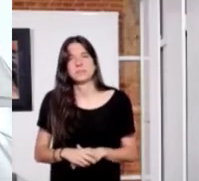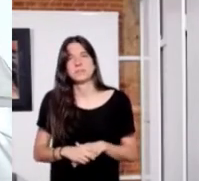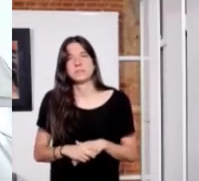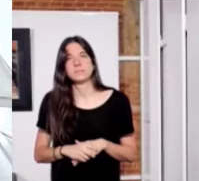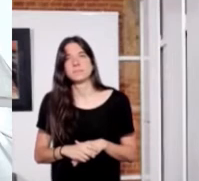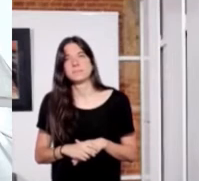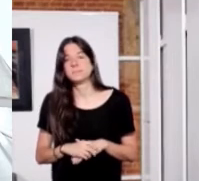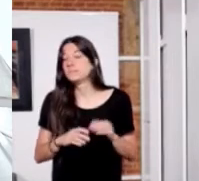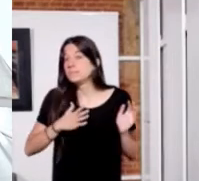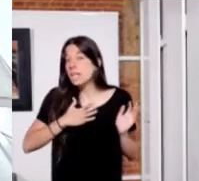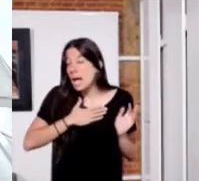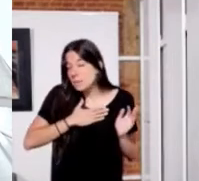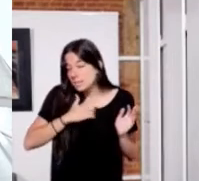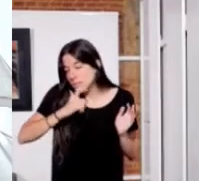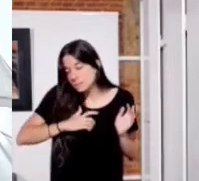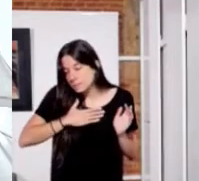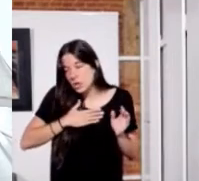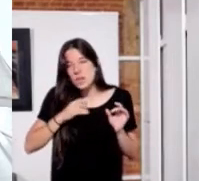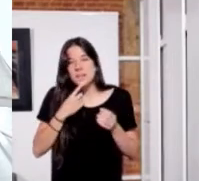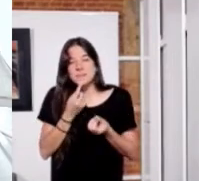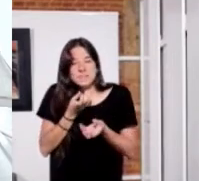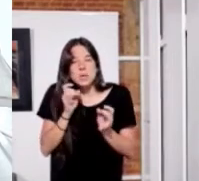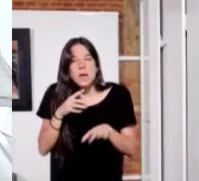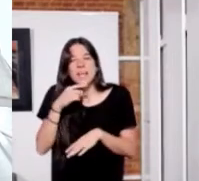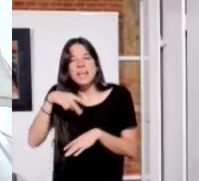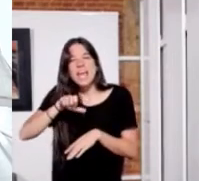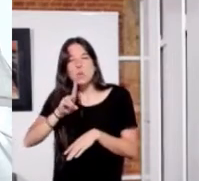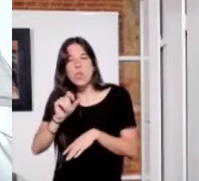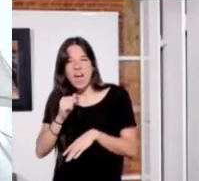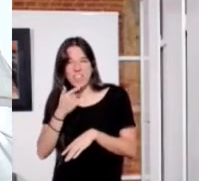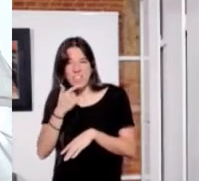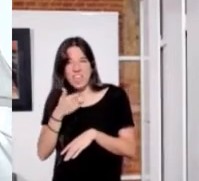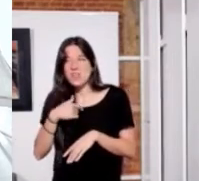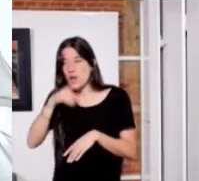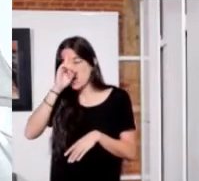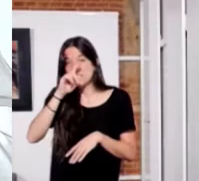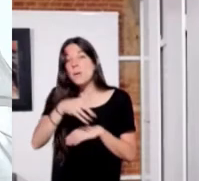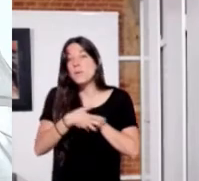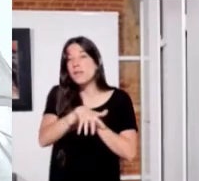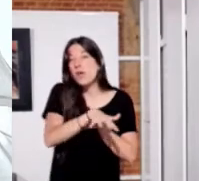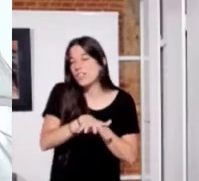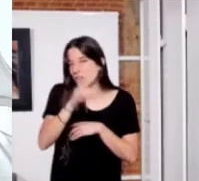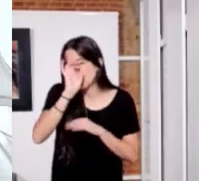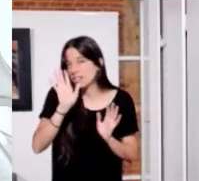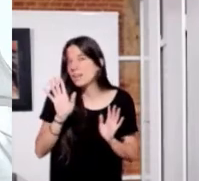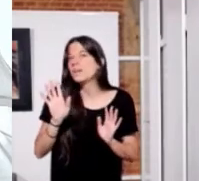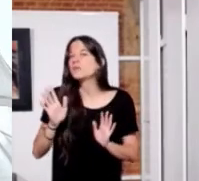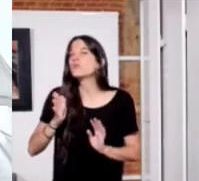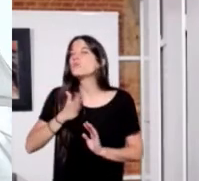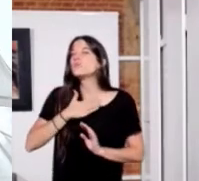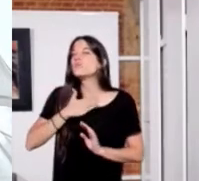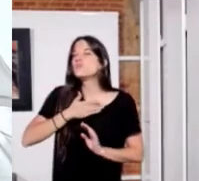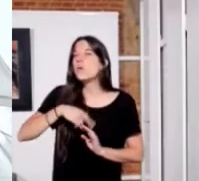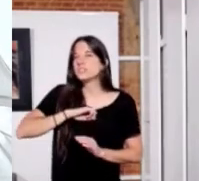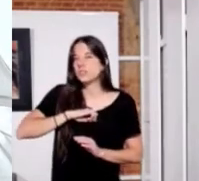A mí me salía aquello de Neruda: no sé dónde están los pobres, pero